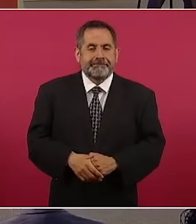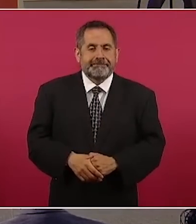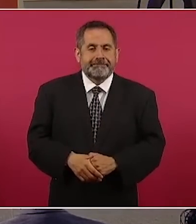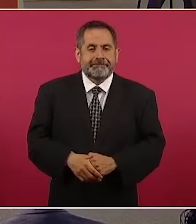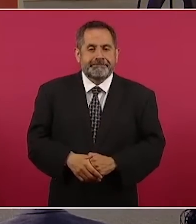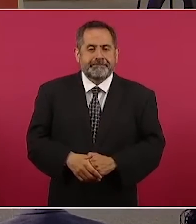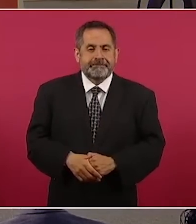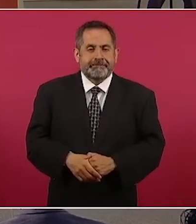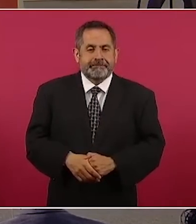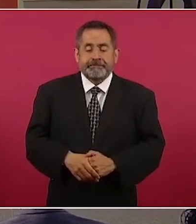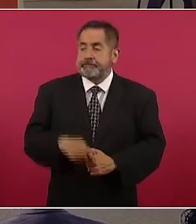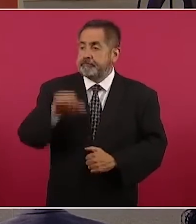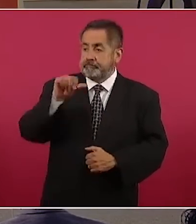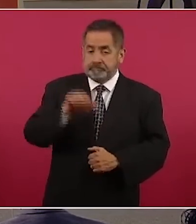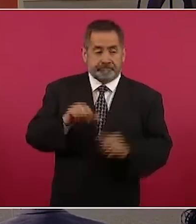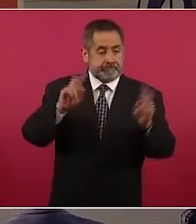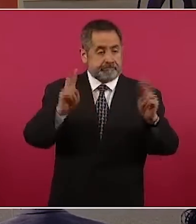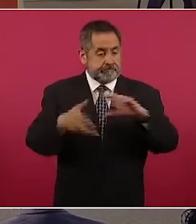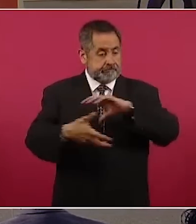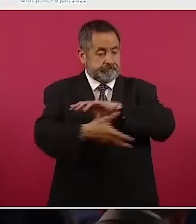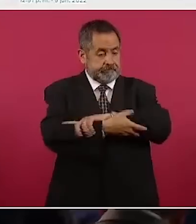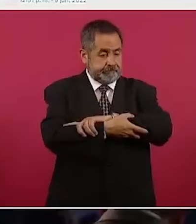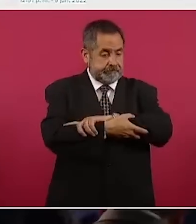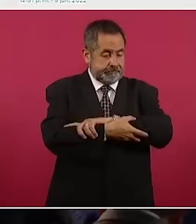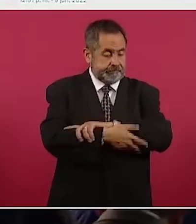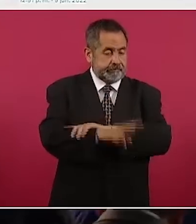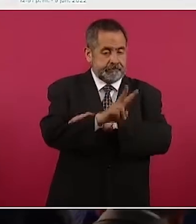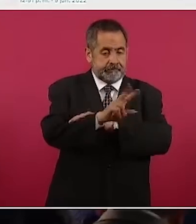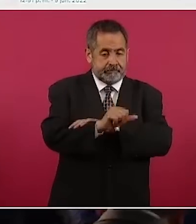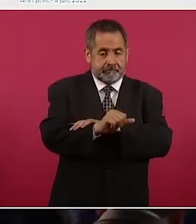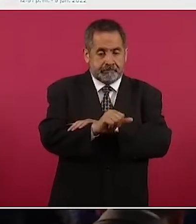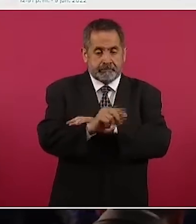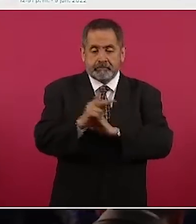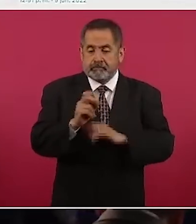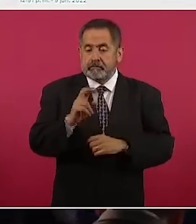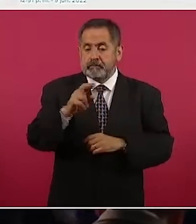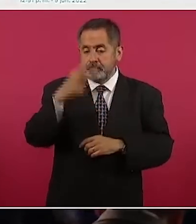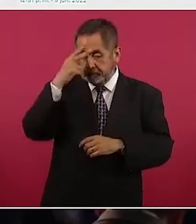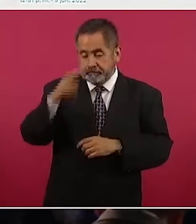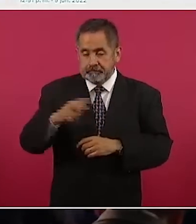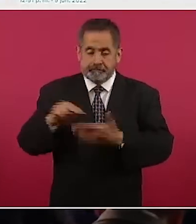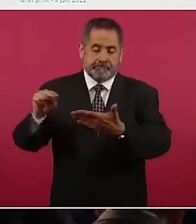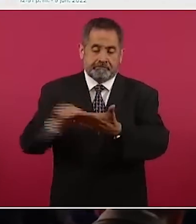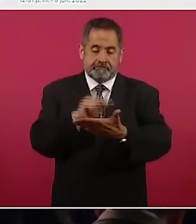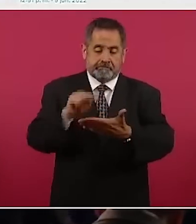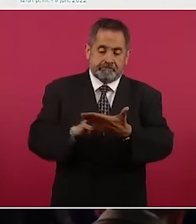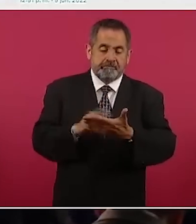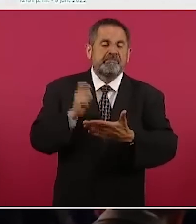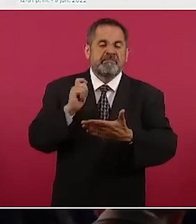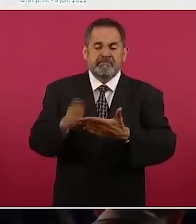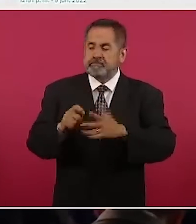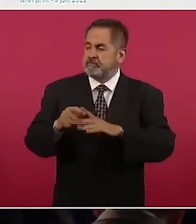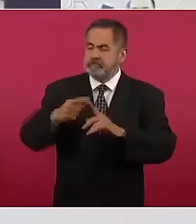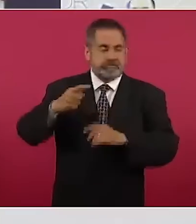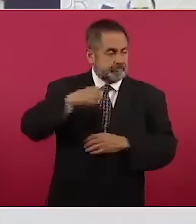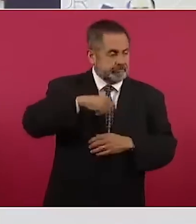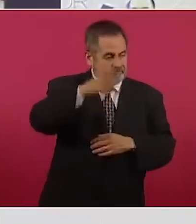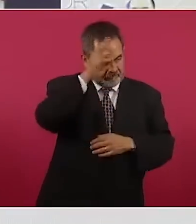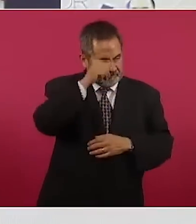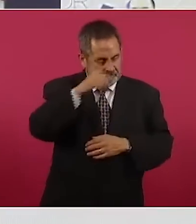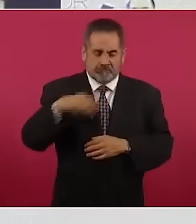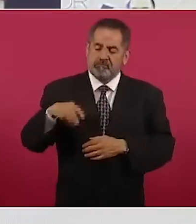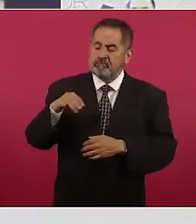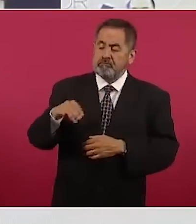Hoy la coalición Va por México firmó el acuerdo de moratoria constitucional